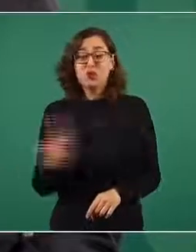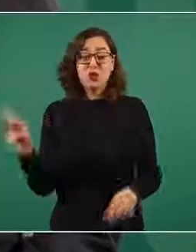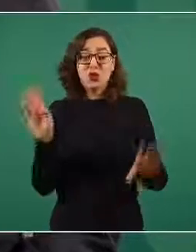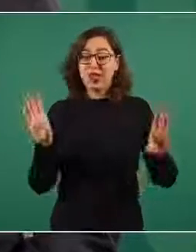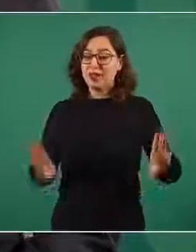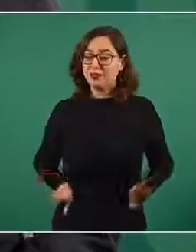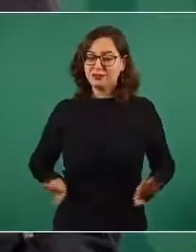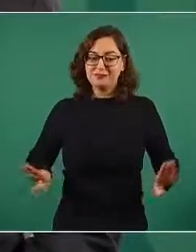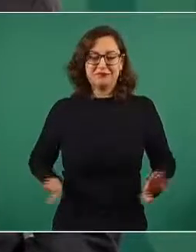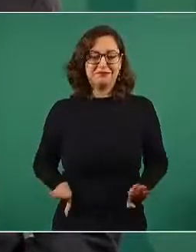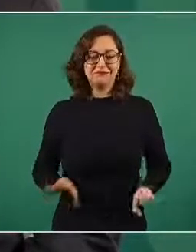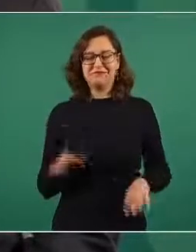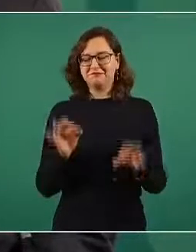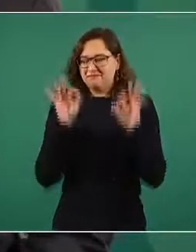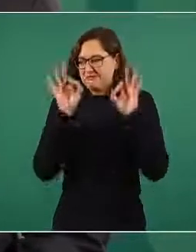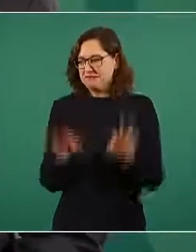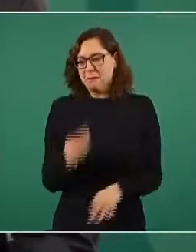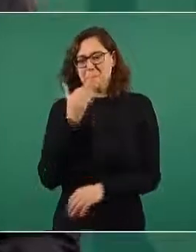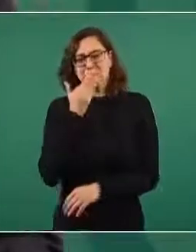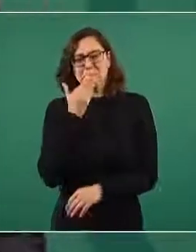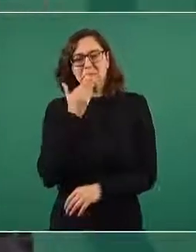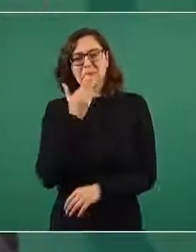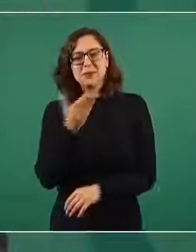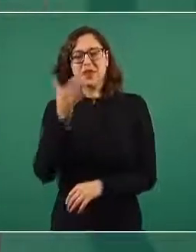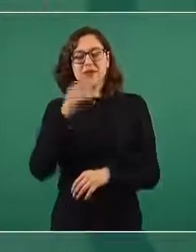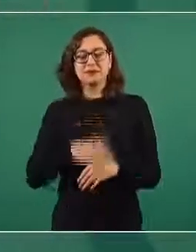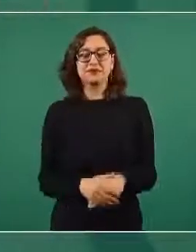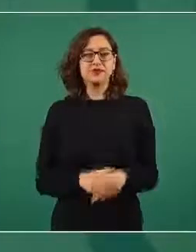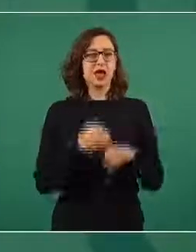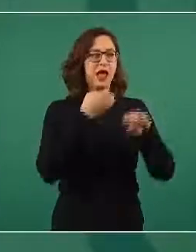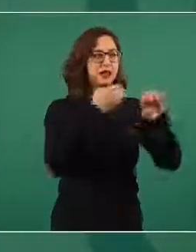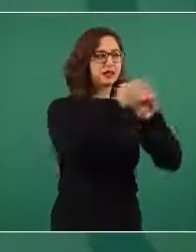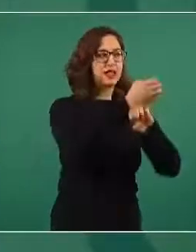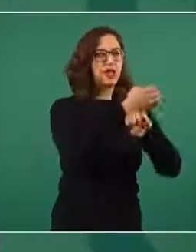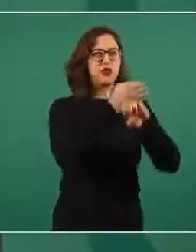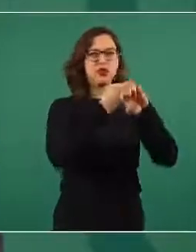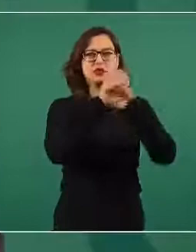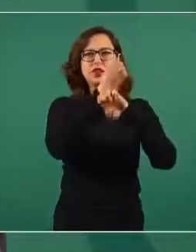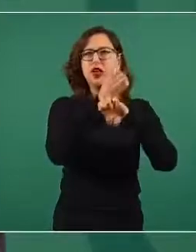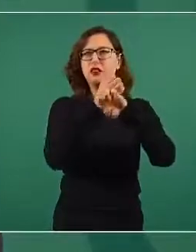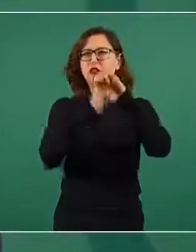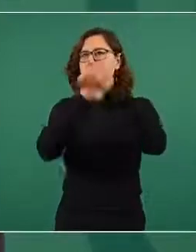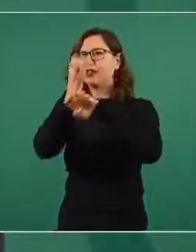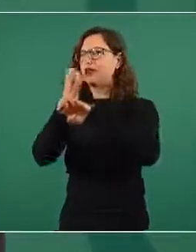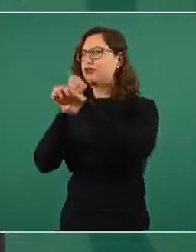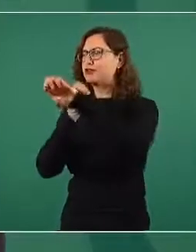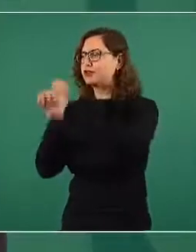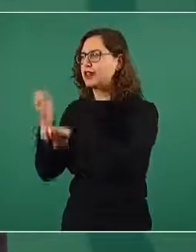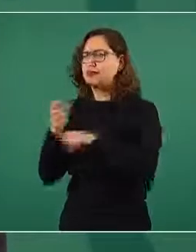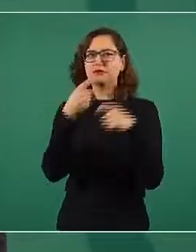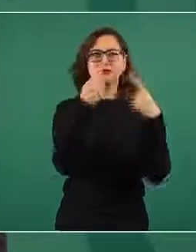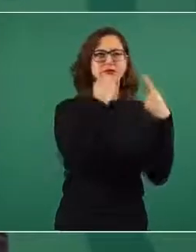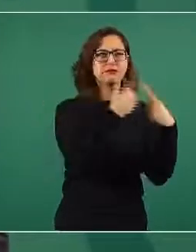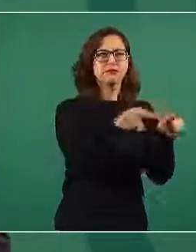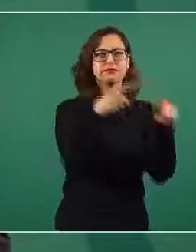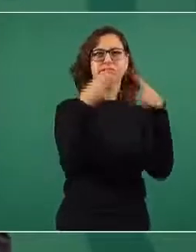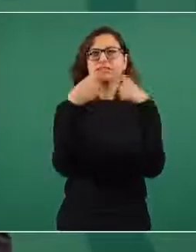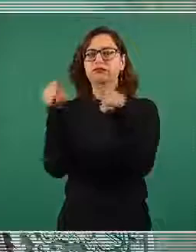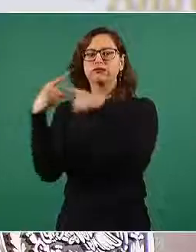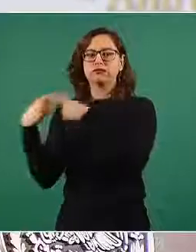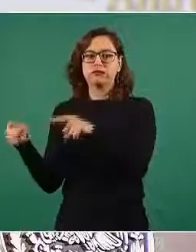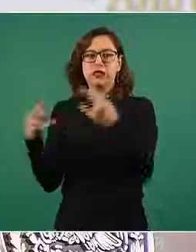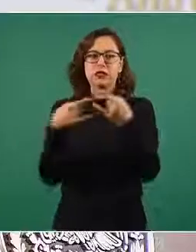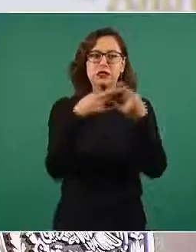el país. Cada estado tiene su historia, por eso es muy importante en la